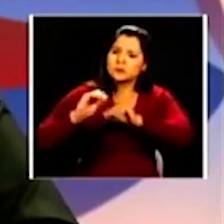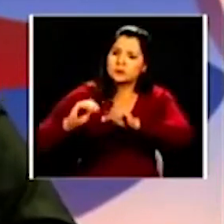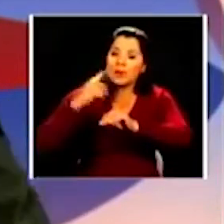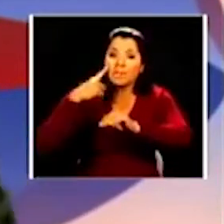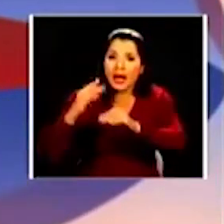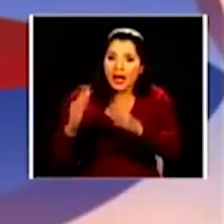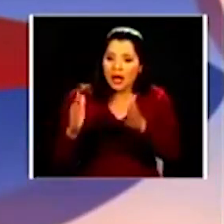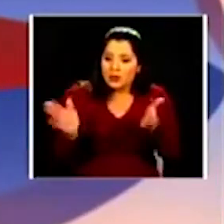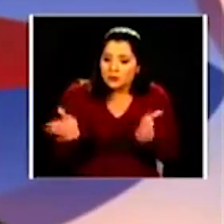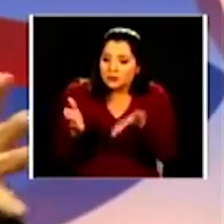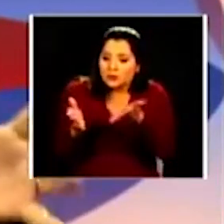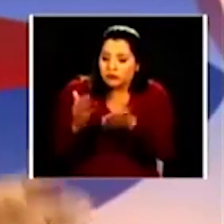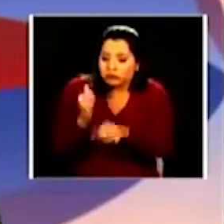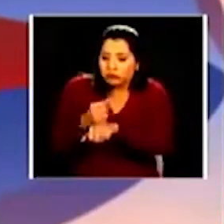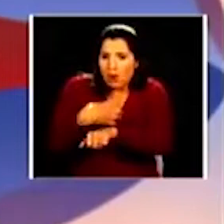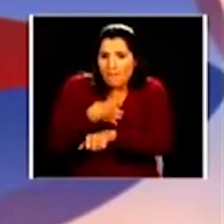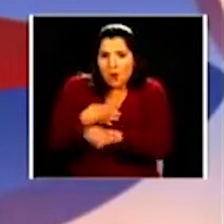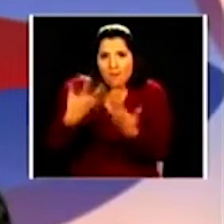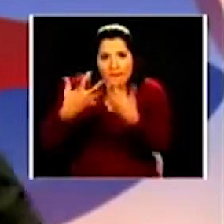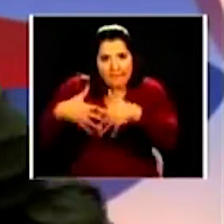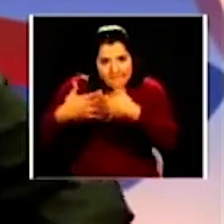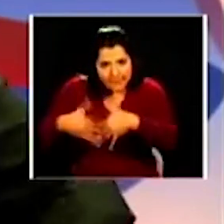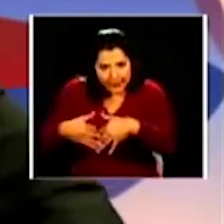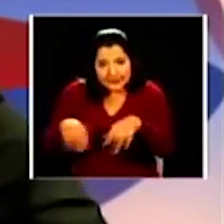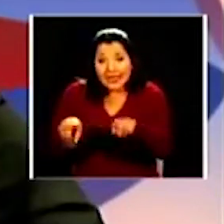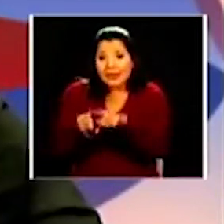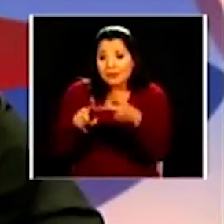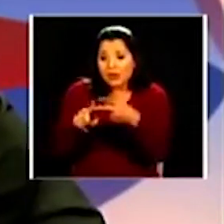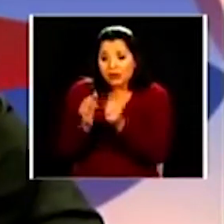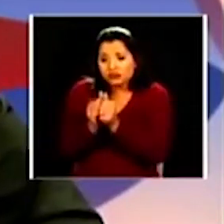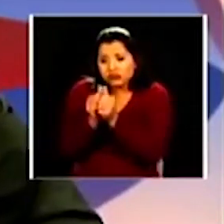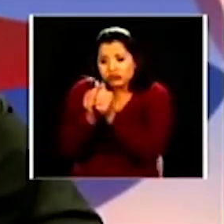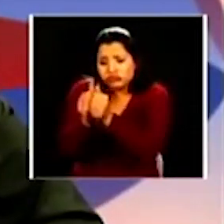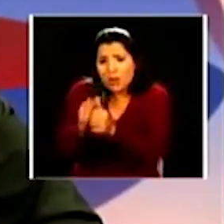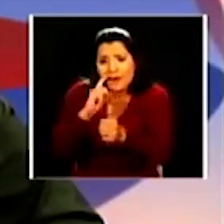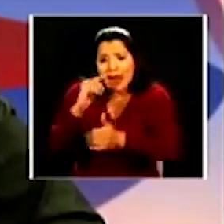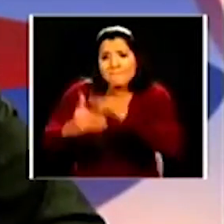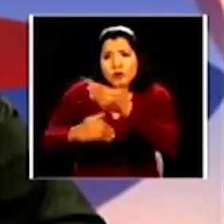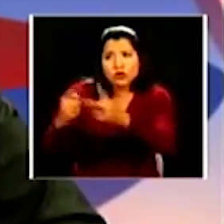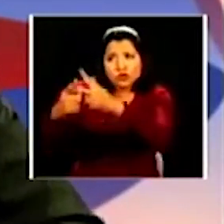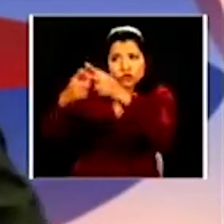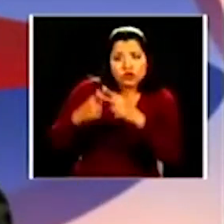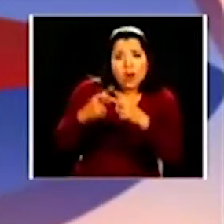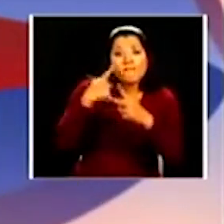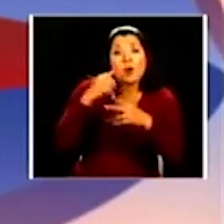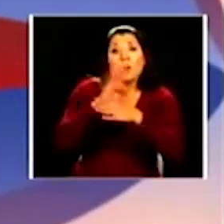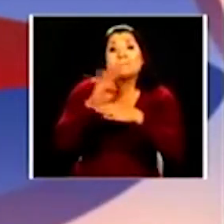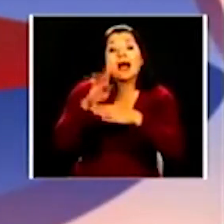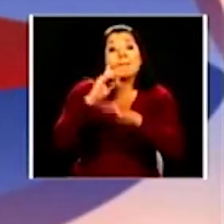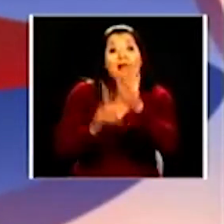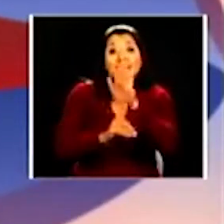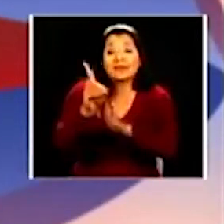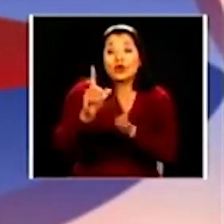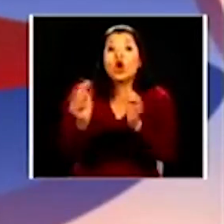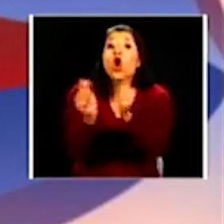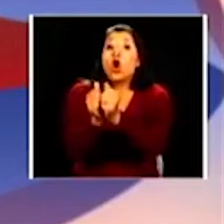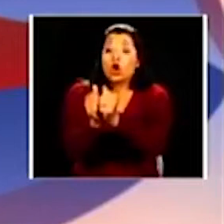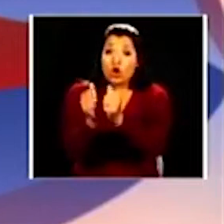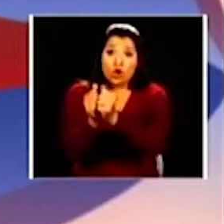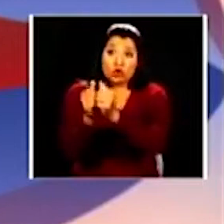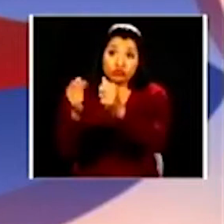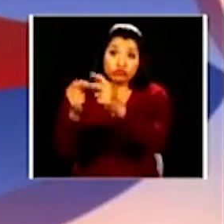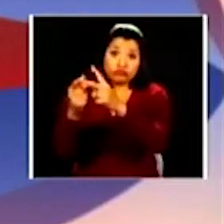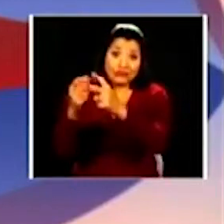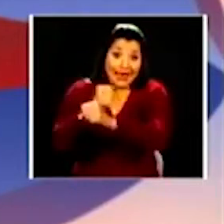la capacitación, el acompañamiento también para la financiación a través de Banca para el Desarrollo con garantías fiduciarias desde Limas para